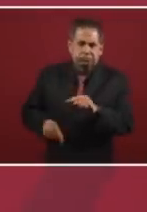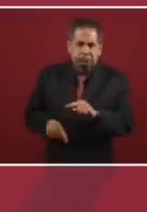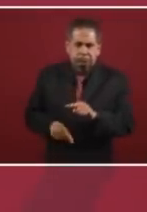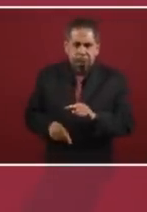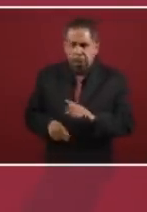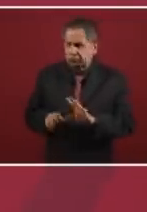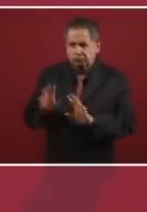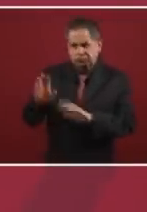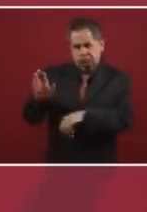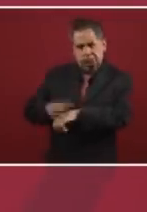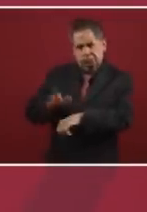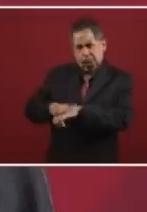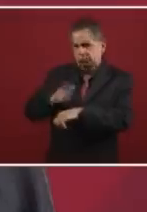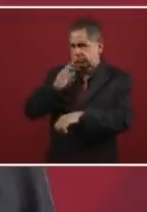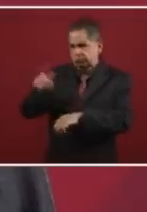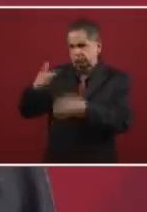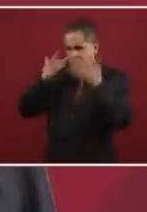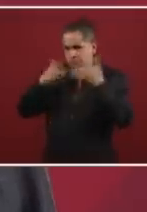renuncia